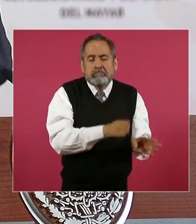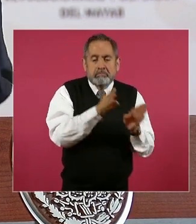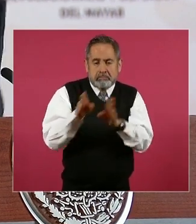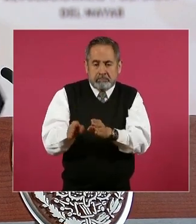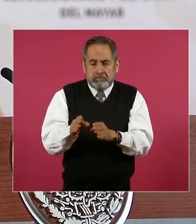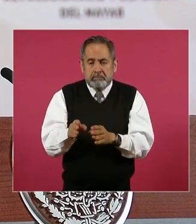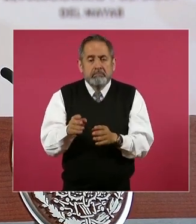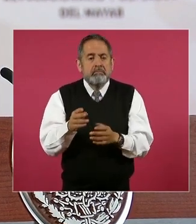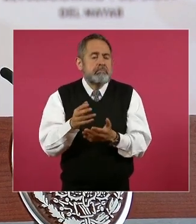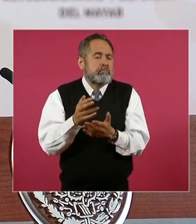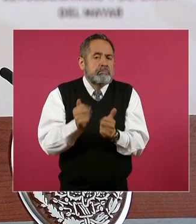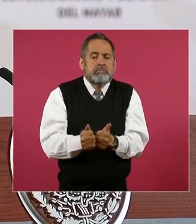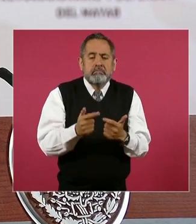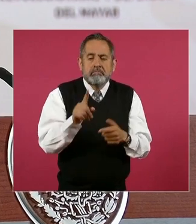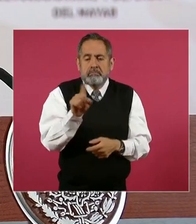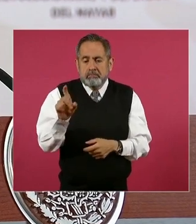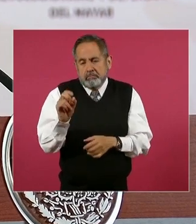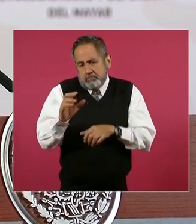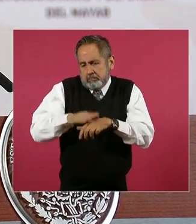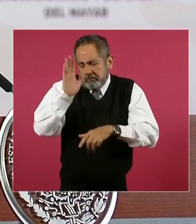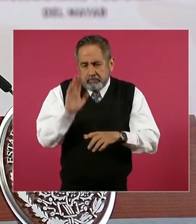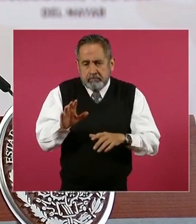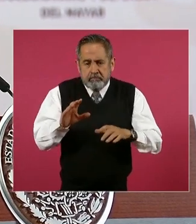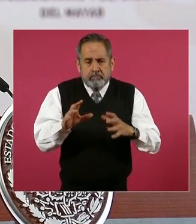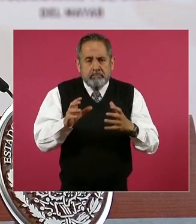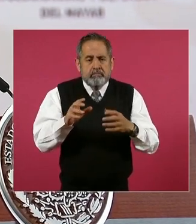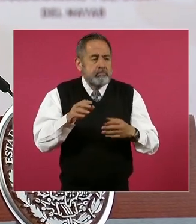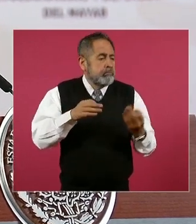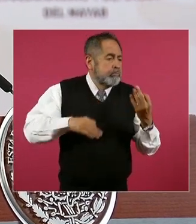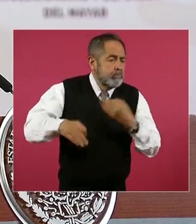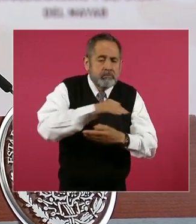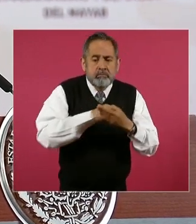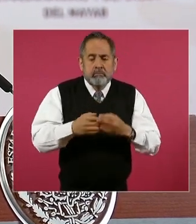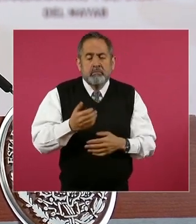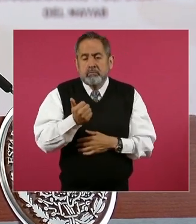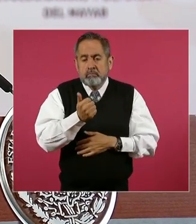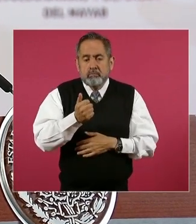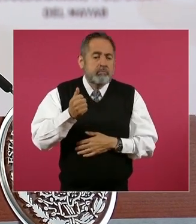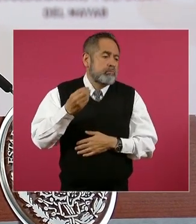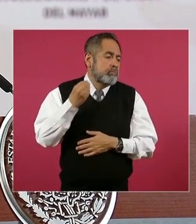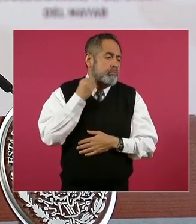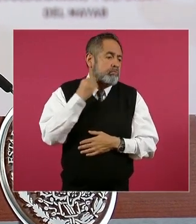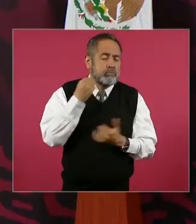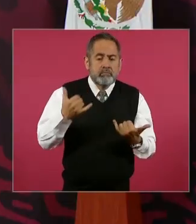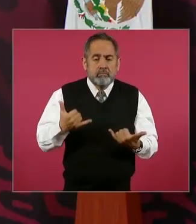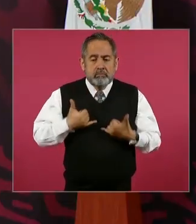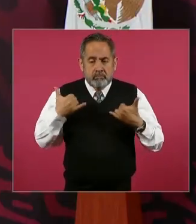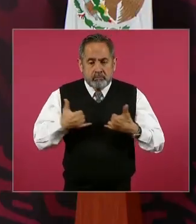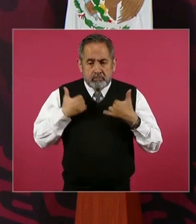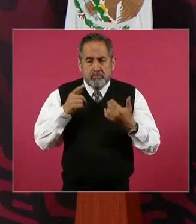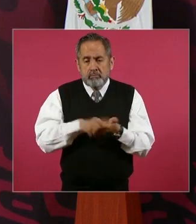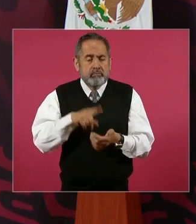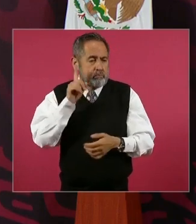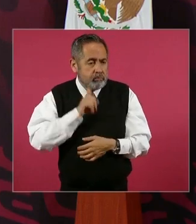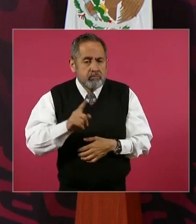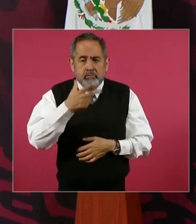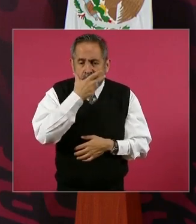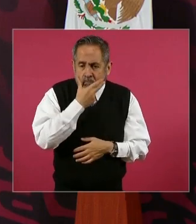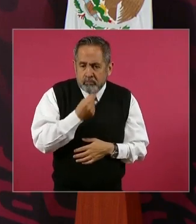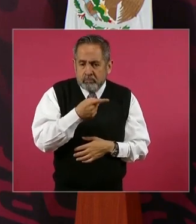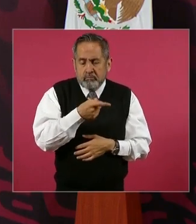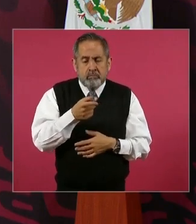pueden ser más todos los abogados jóvenes mujeres